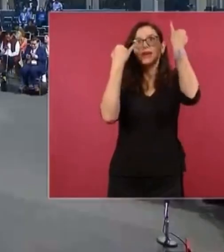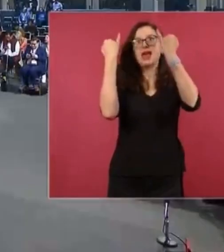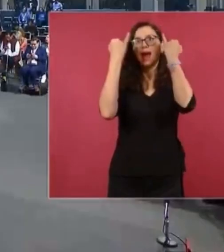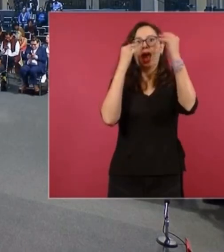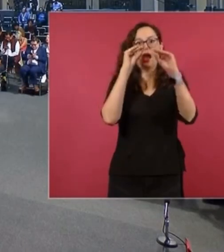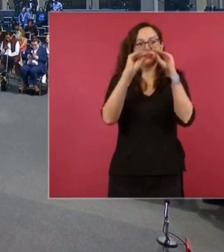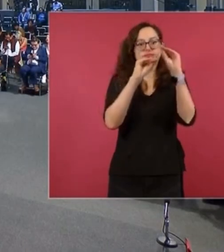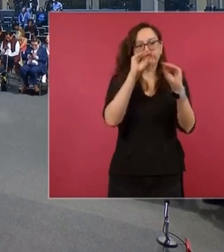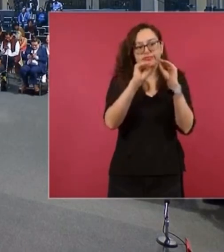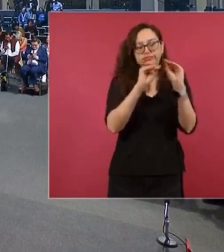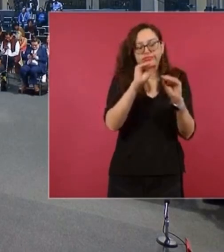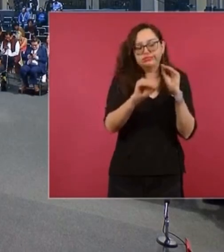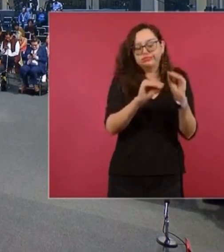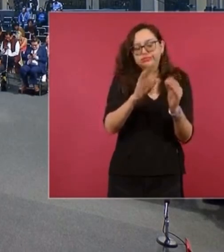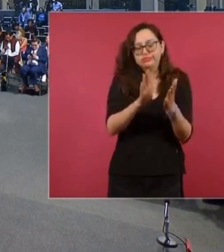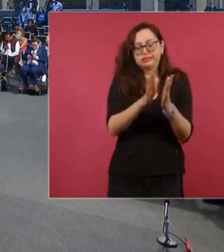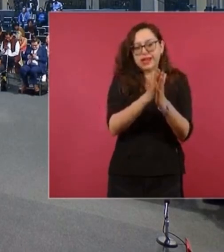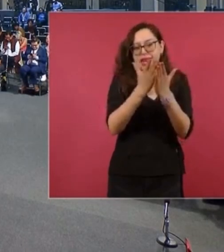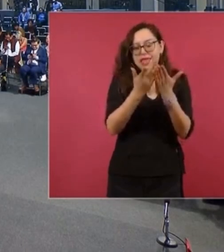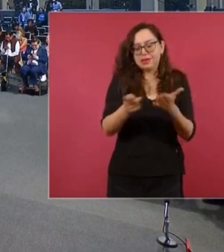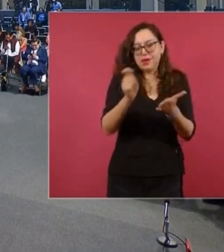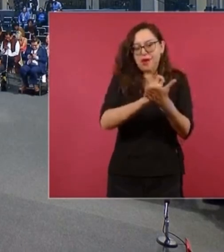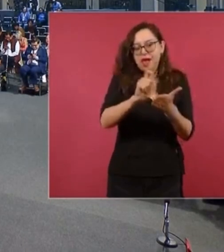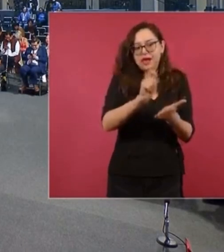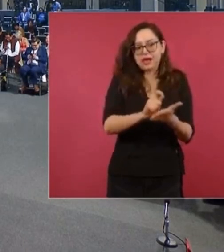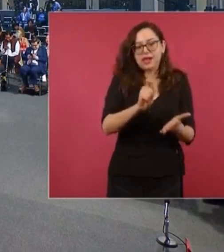al servicio